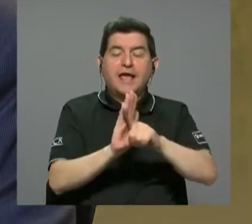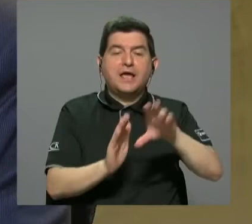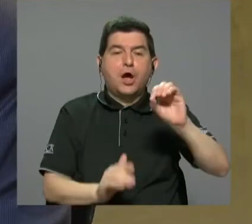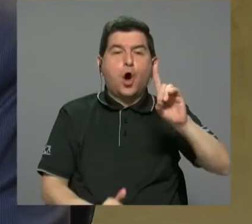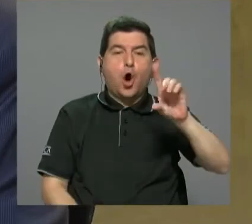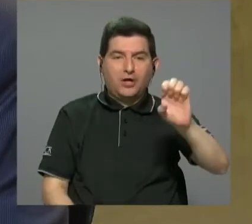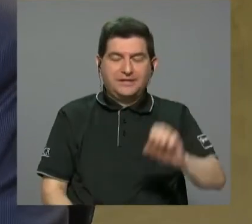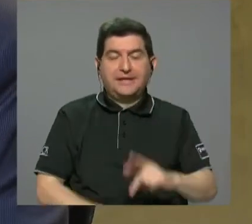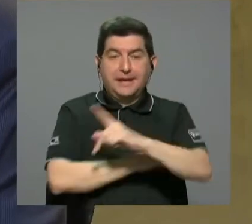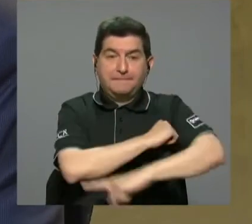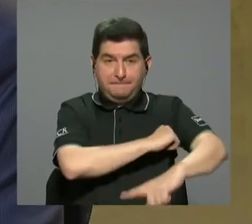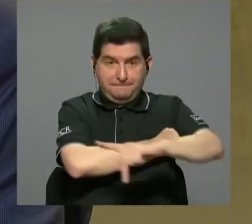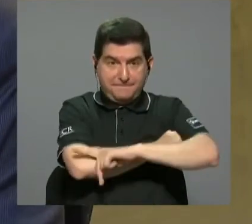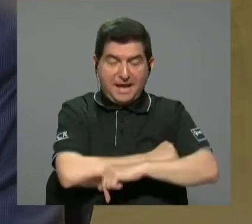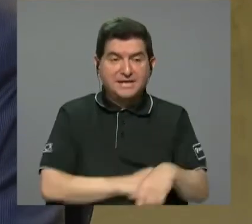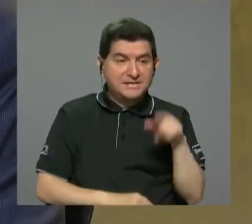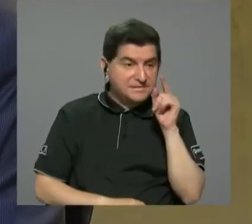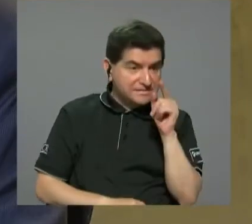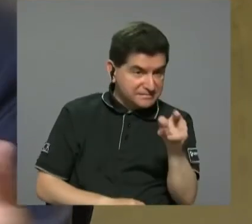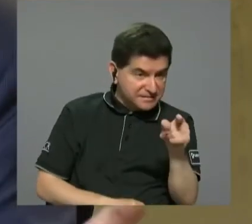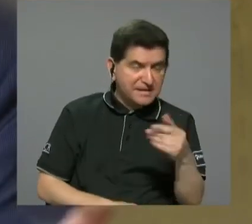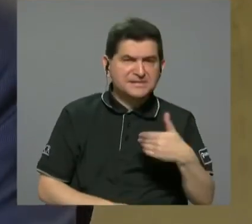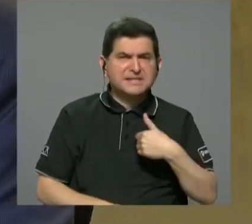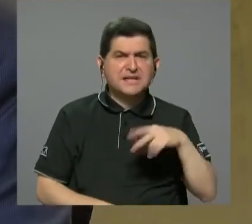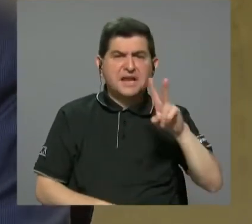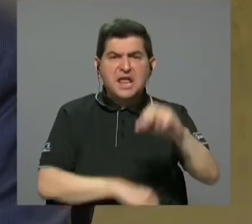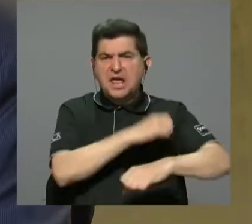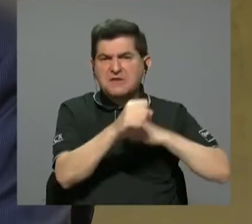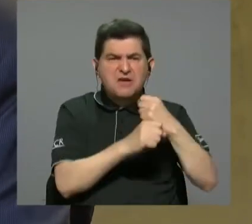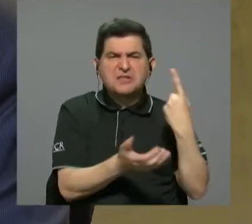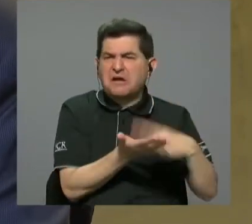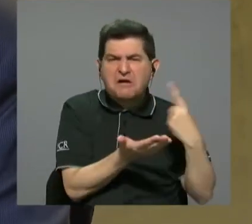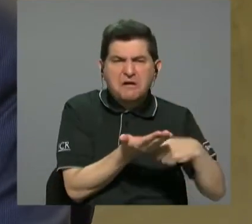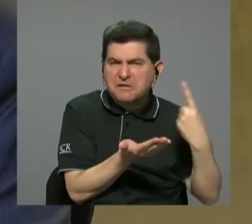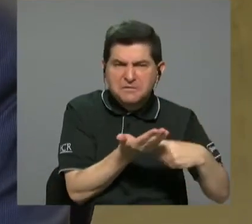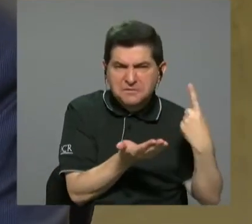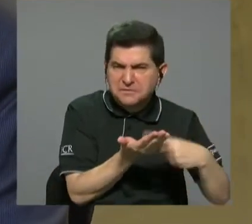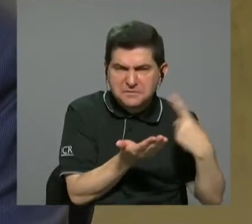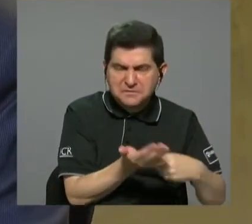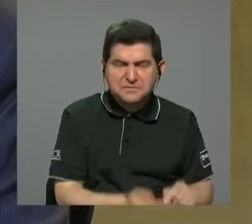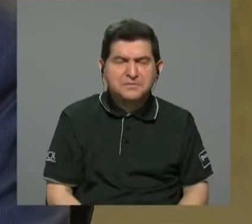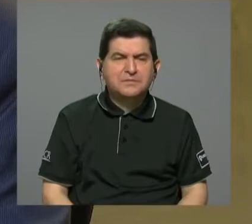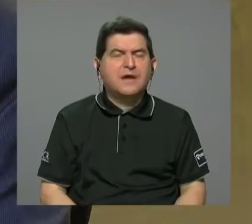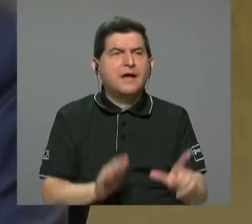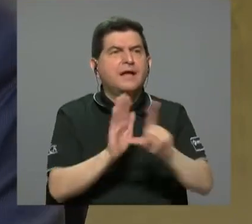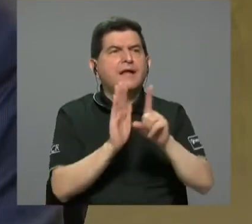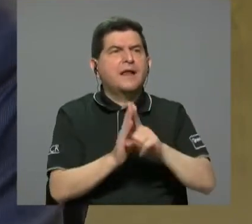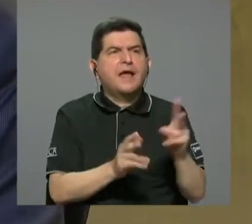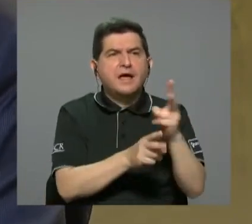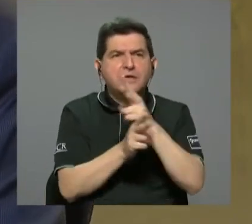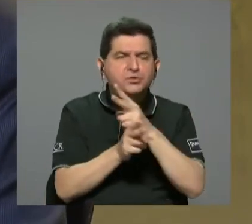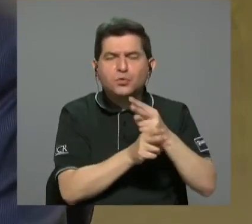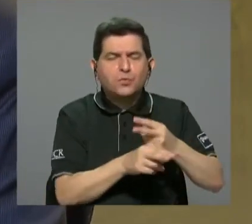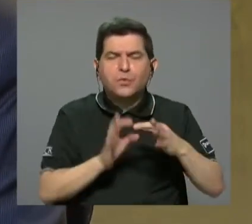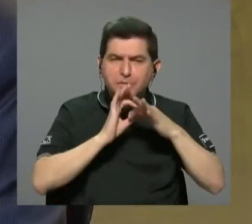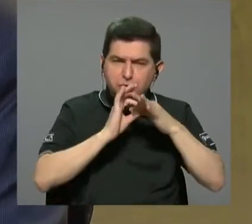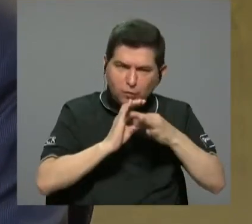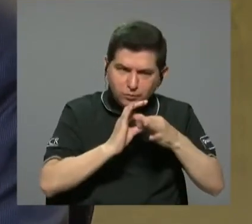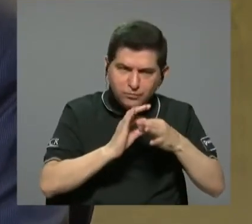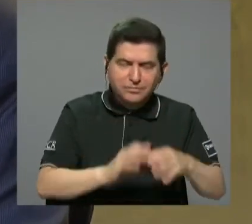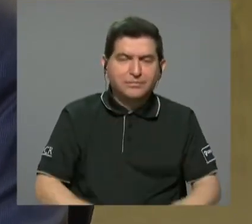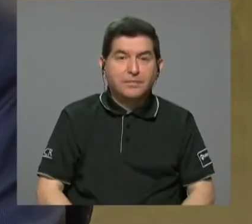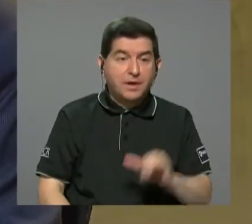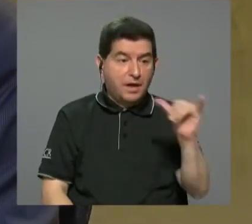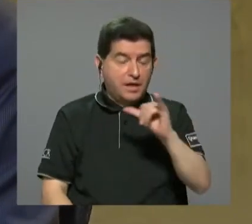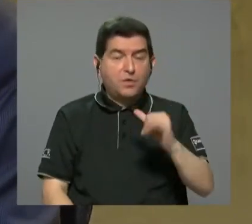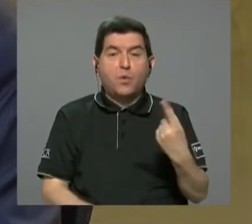que el país, muchas de esas tenía 20 años, estarlas discutiendo, don Juan Rafael. Por ejemplo, la ley de supervisión consolidada. Al mismo